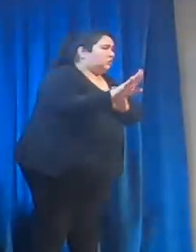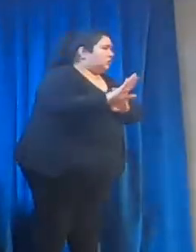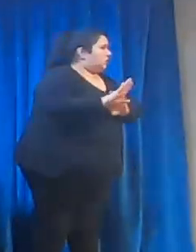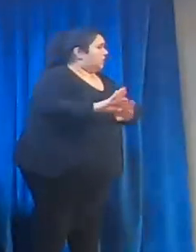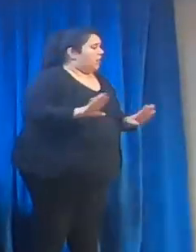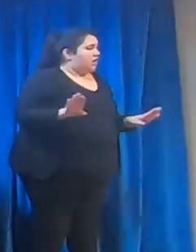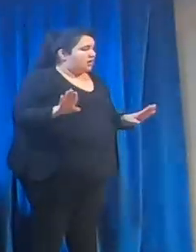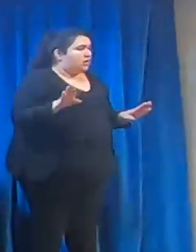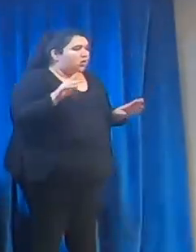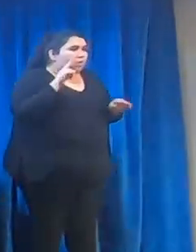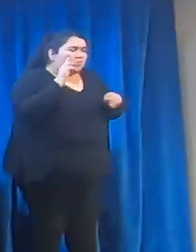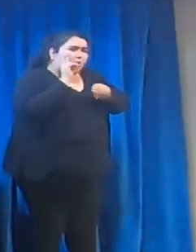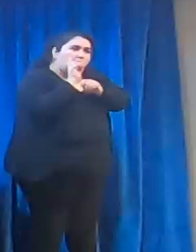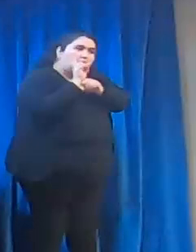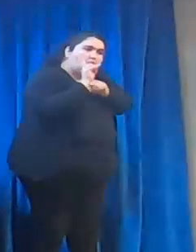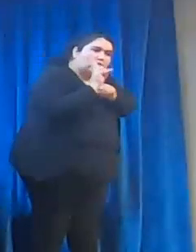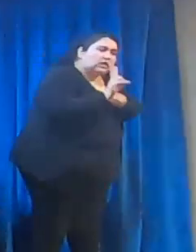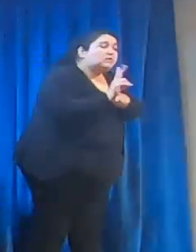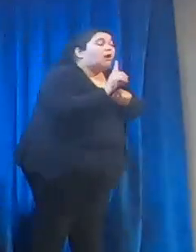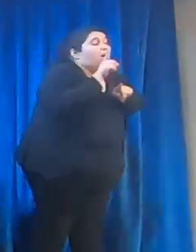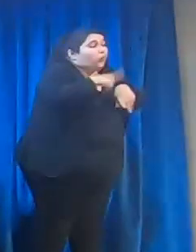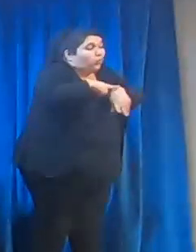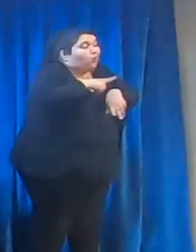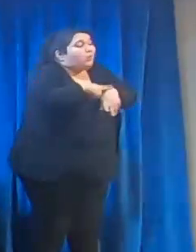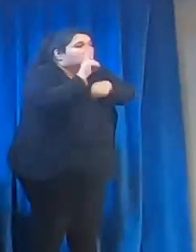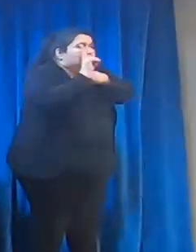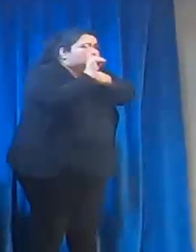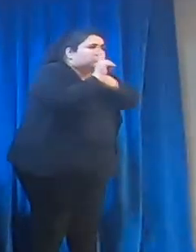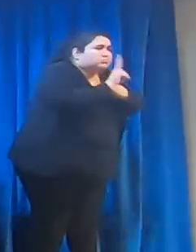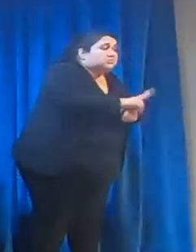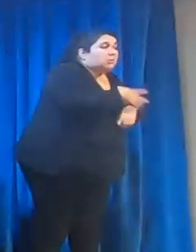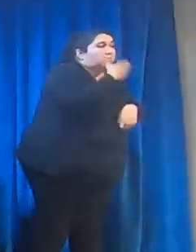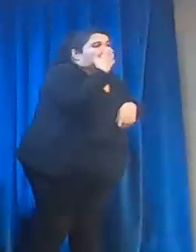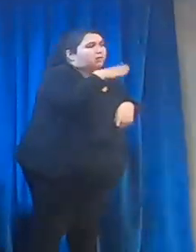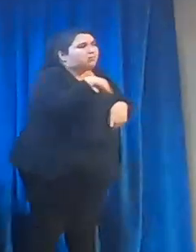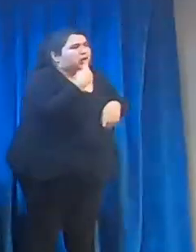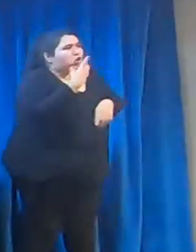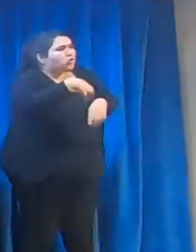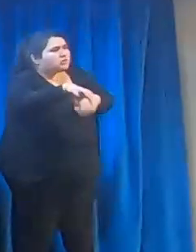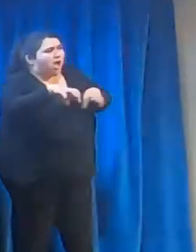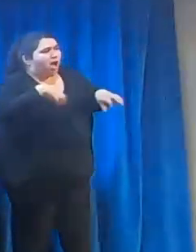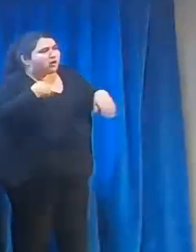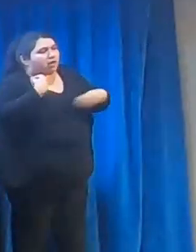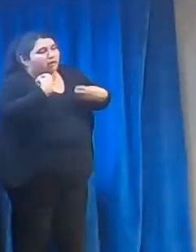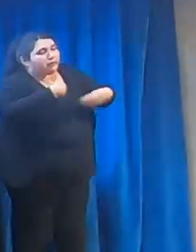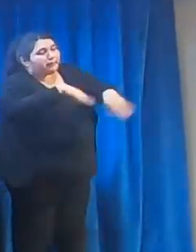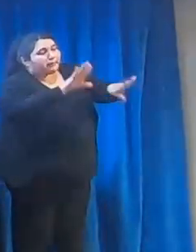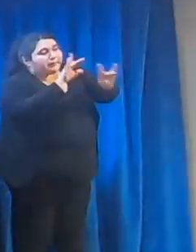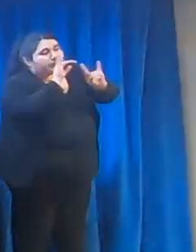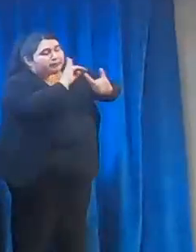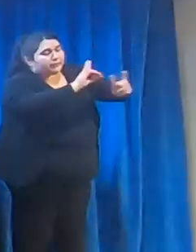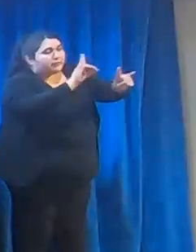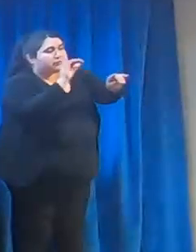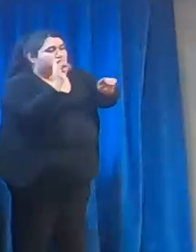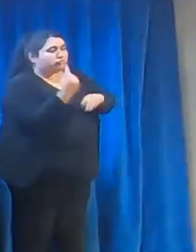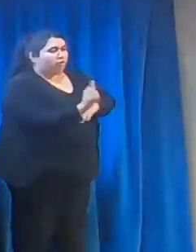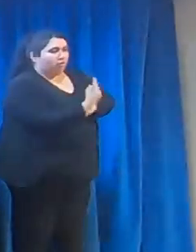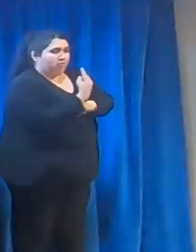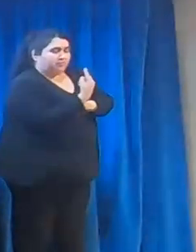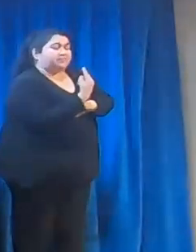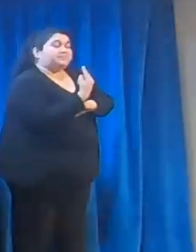como sobreprotegidos en algunas áreas, pero largados al vacío en otras, que son los teléfonos celulares. Entonces, si